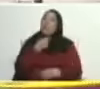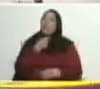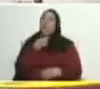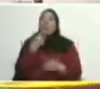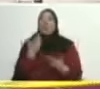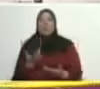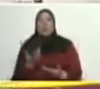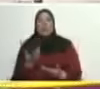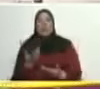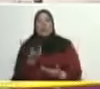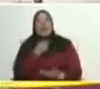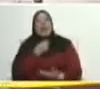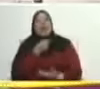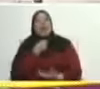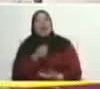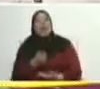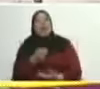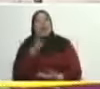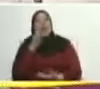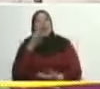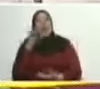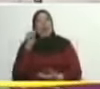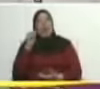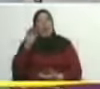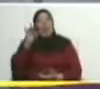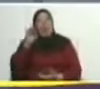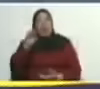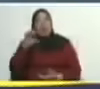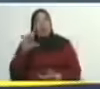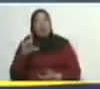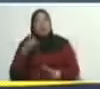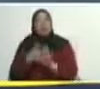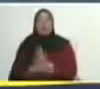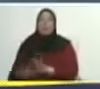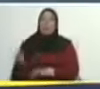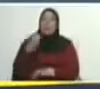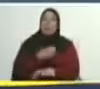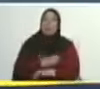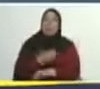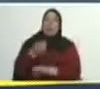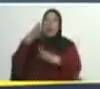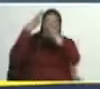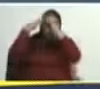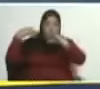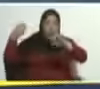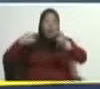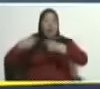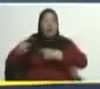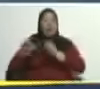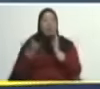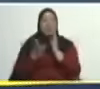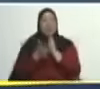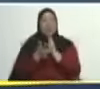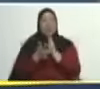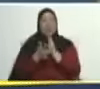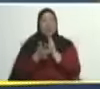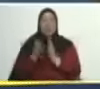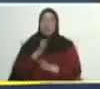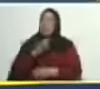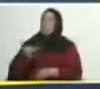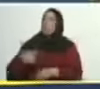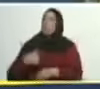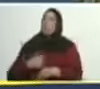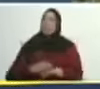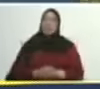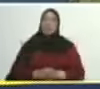a, o le gusta decir a Rafael Correa, ir más allá de la diplomacia de cóctel. Así es